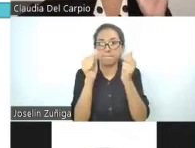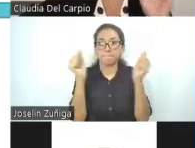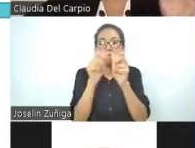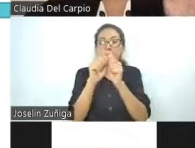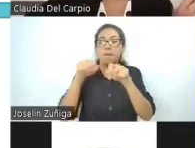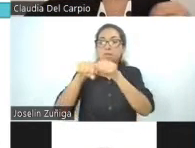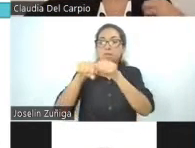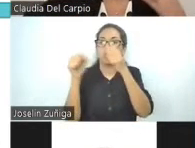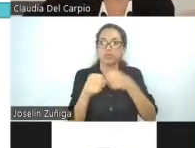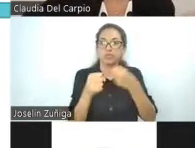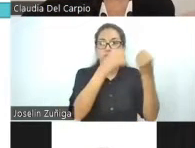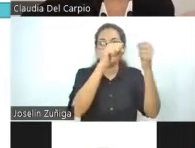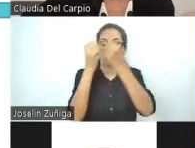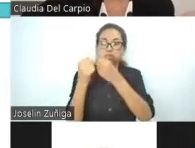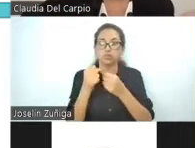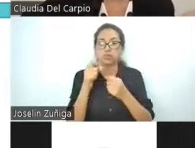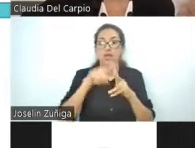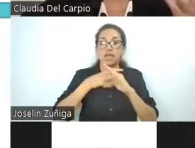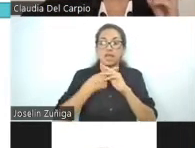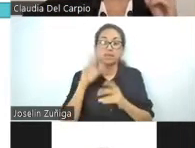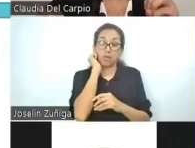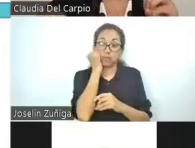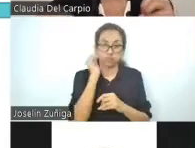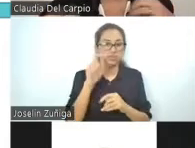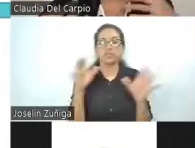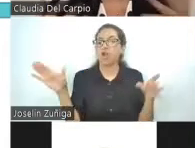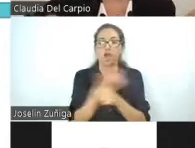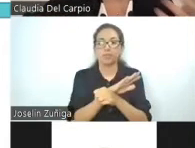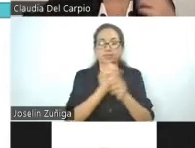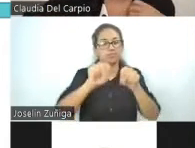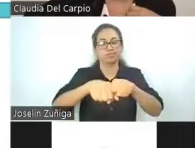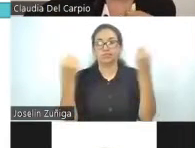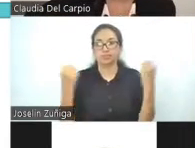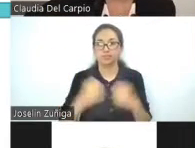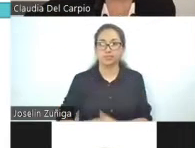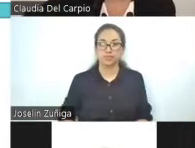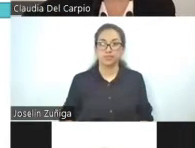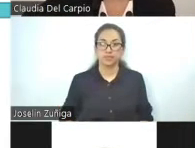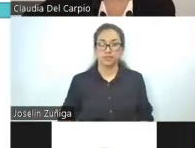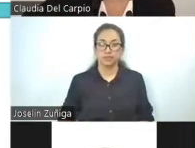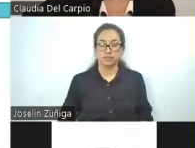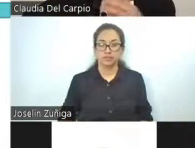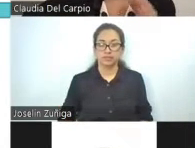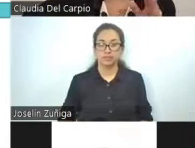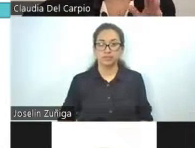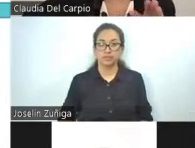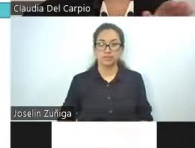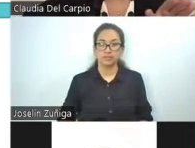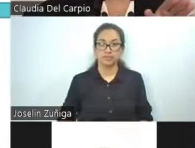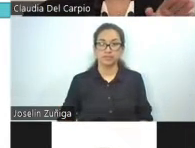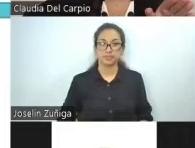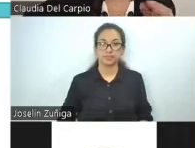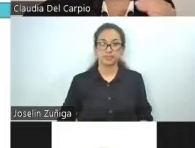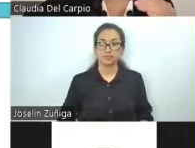rompiendo algunas fibras. Entonces, cuando empezamos la menstruación, esto ya es permeable, ¿no? Y bueno, esta